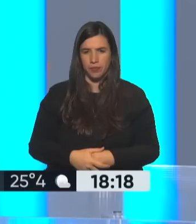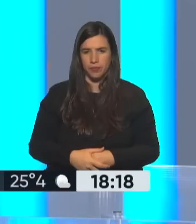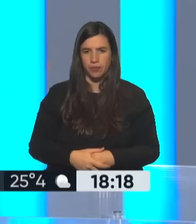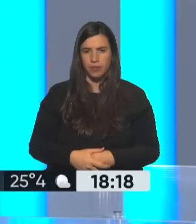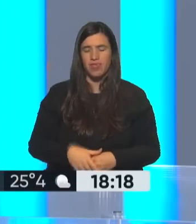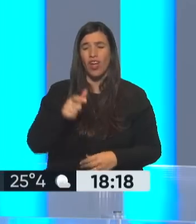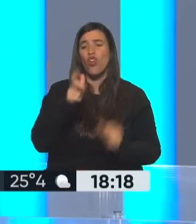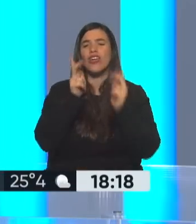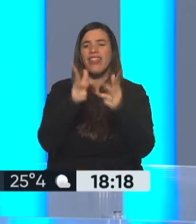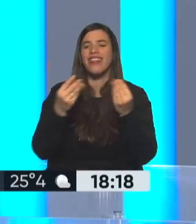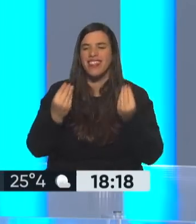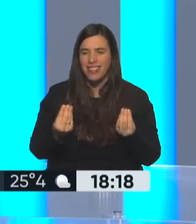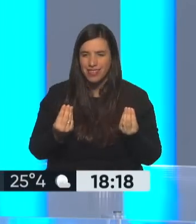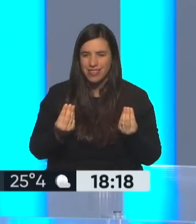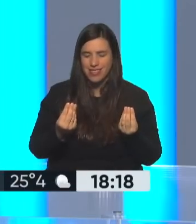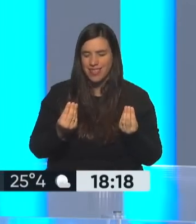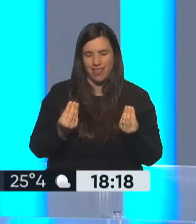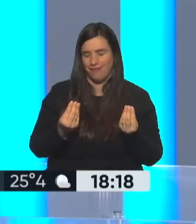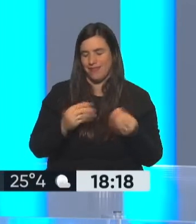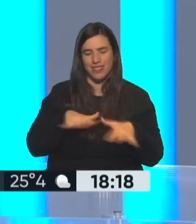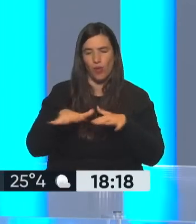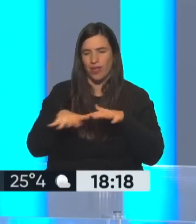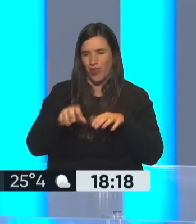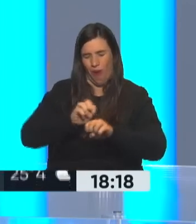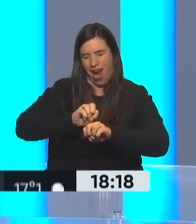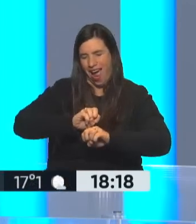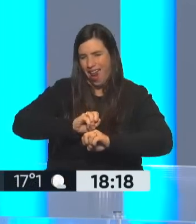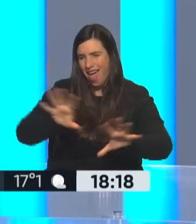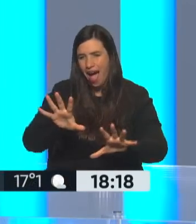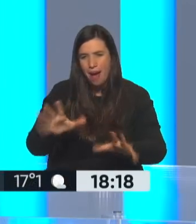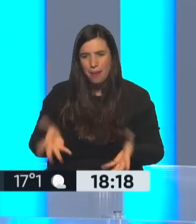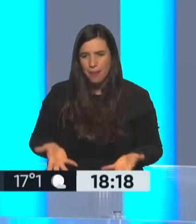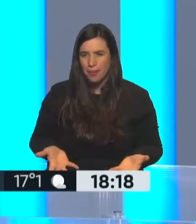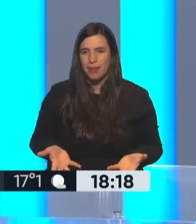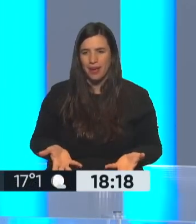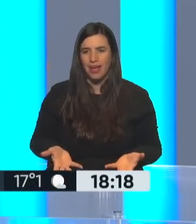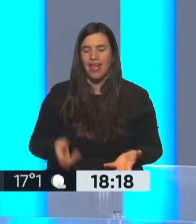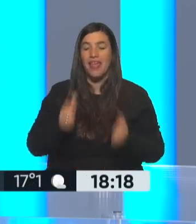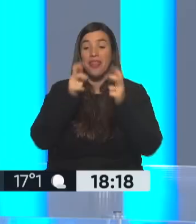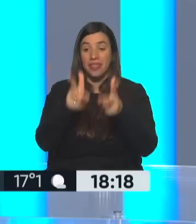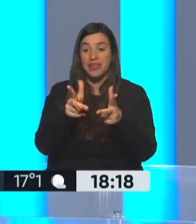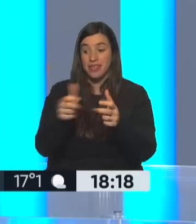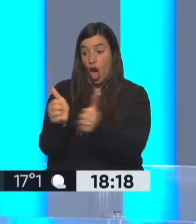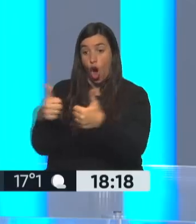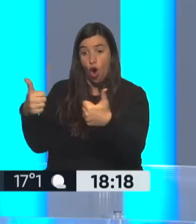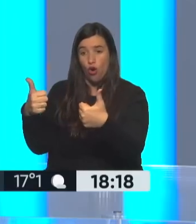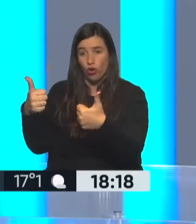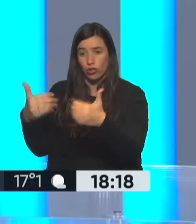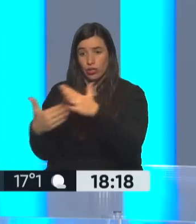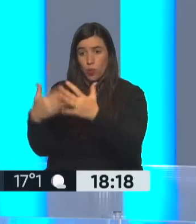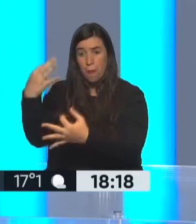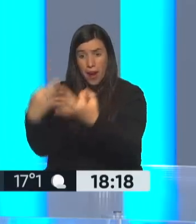Lo que está diciendo es de una gravedad inusitada. Está diciendo textualmente que desde la Corte Suprema